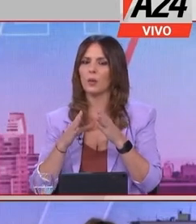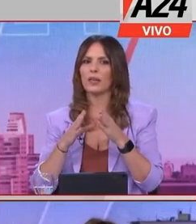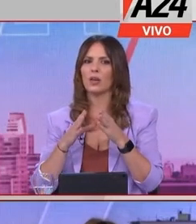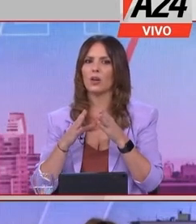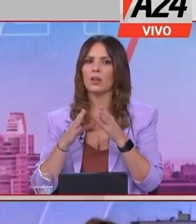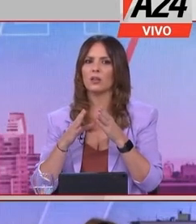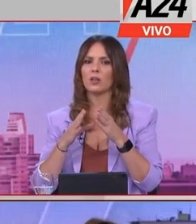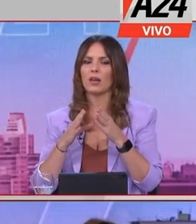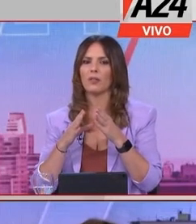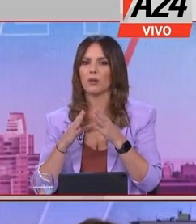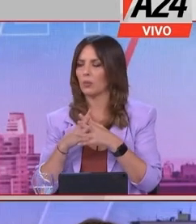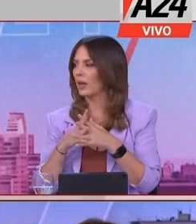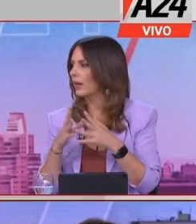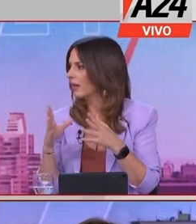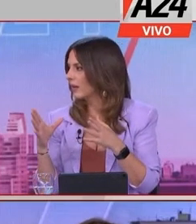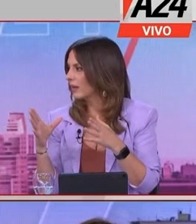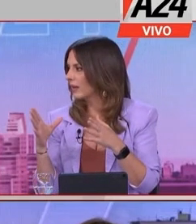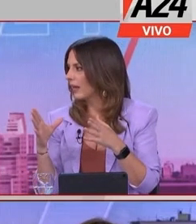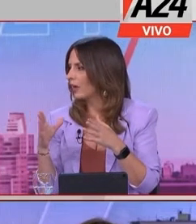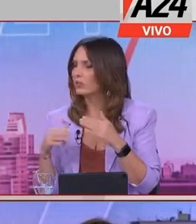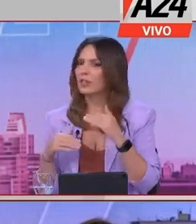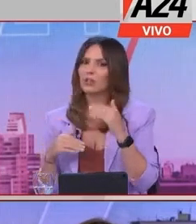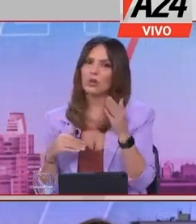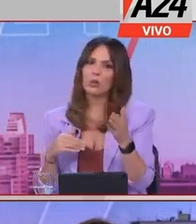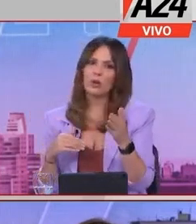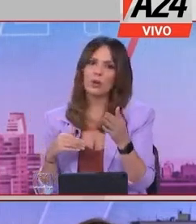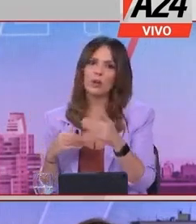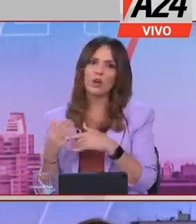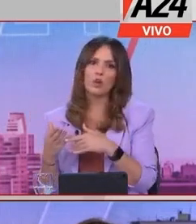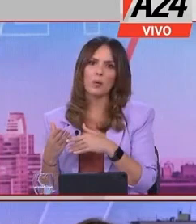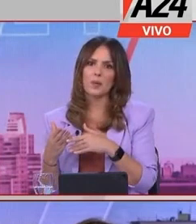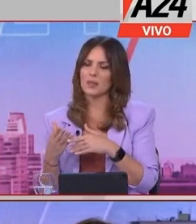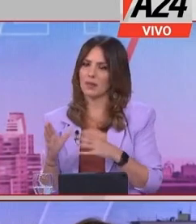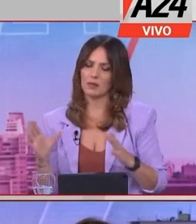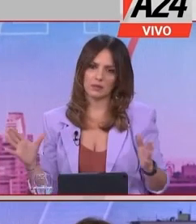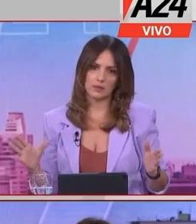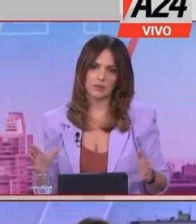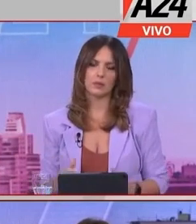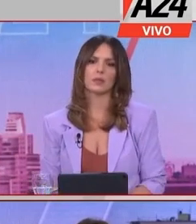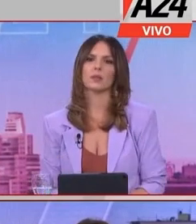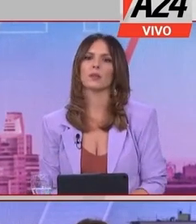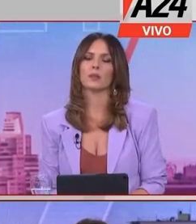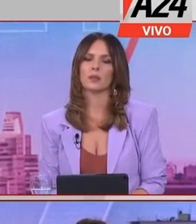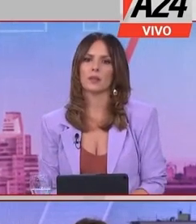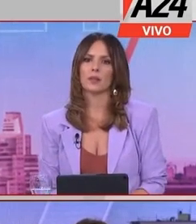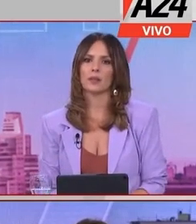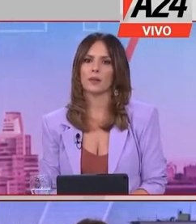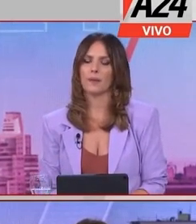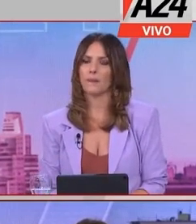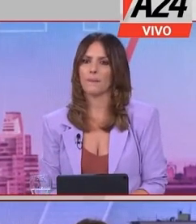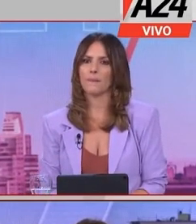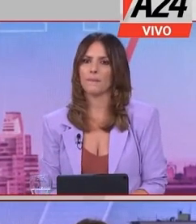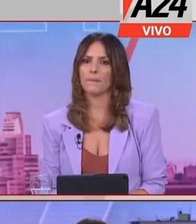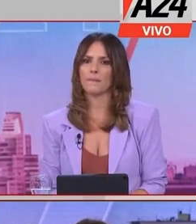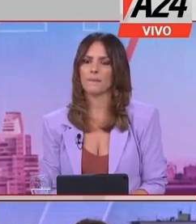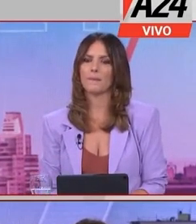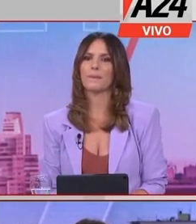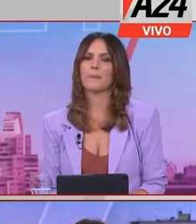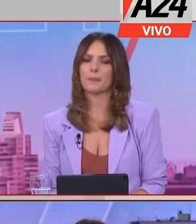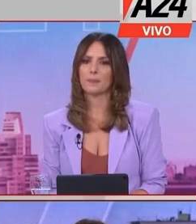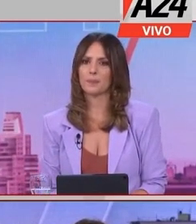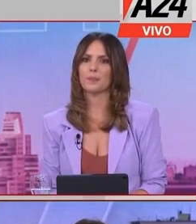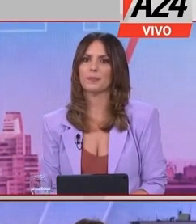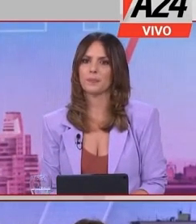fórmula, en cualquier rol dentro de ese poder ejecutivo. Claro, tanto como gobernador o como vice. Claro, exacto. Eso dijo exactamente en